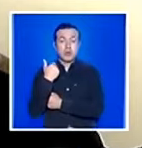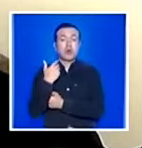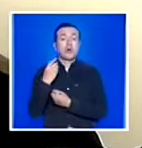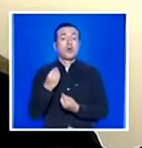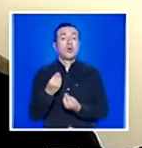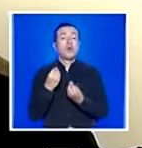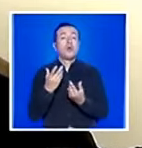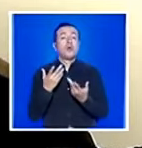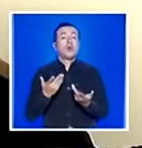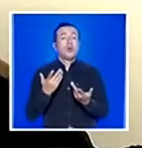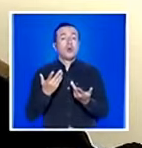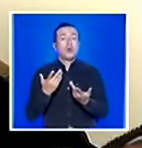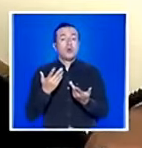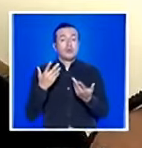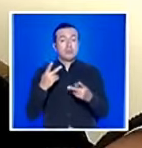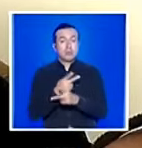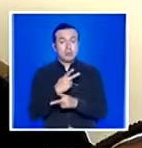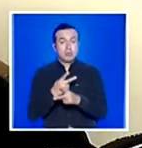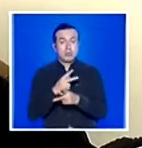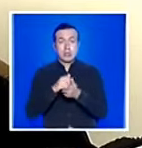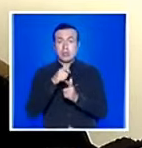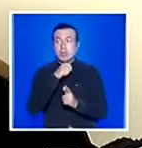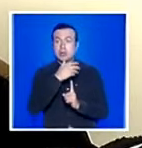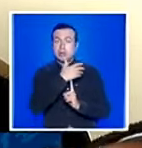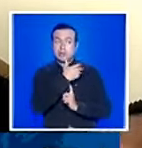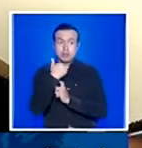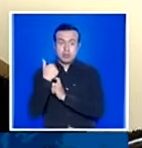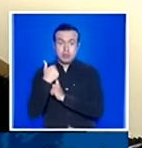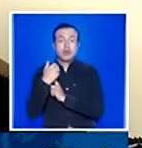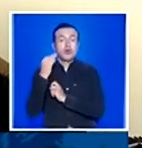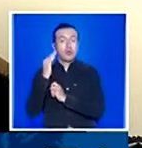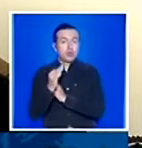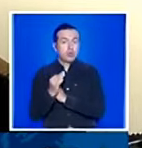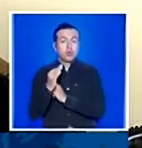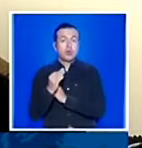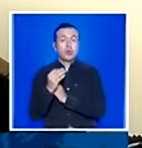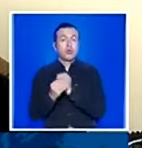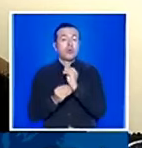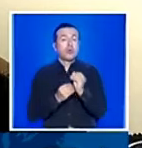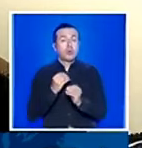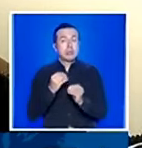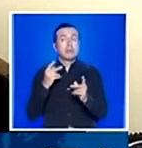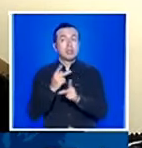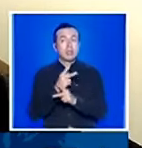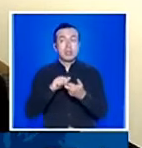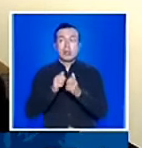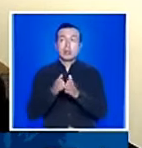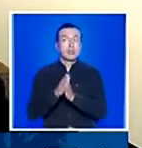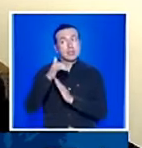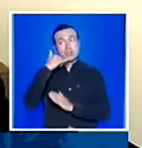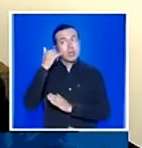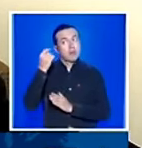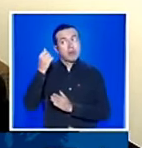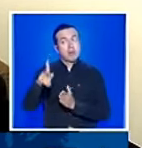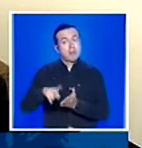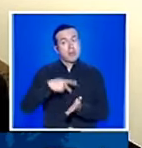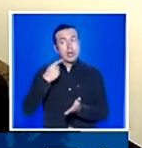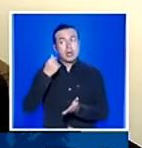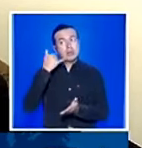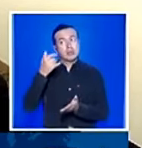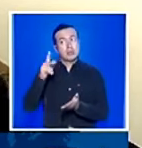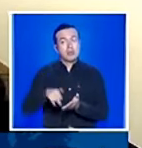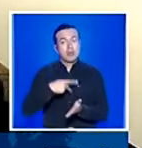convertir rápidamente en un secuestro ya formal de otro tipo para pedir rescate y un secuestro económico,